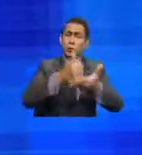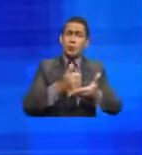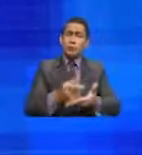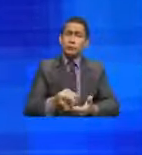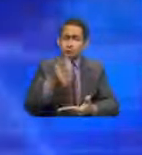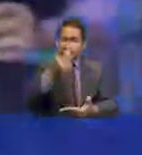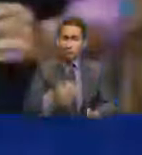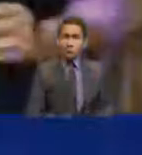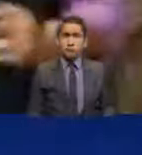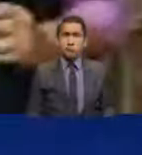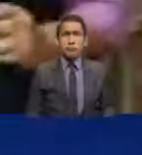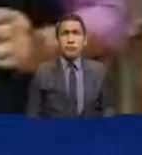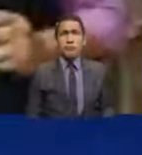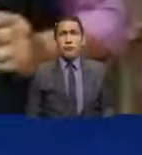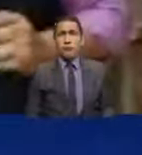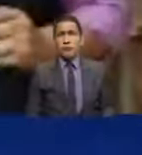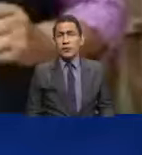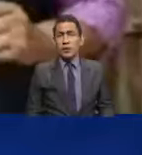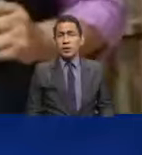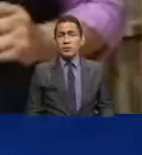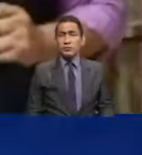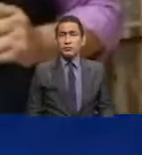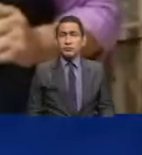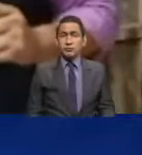Adelante, Emilio.